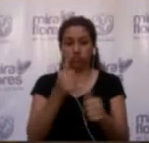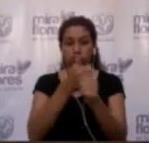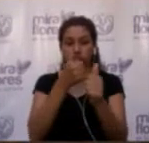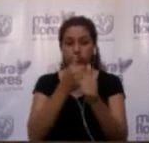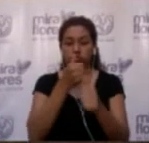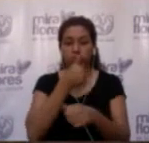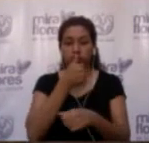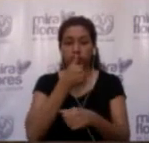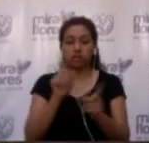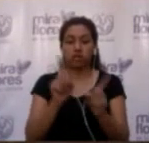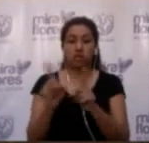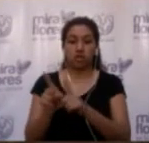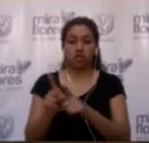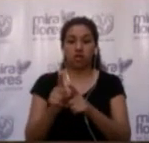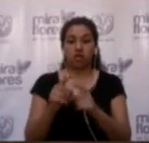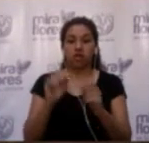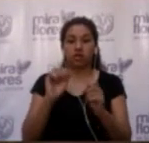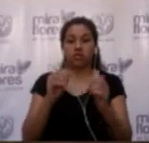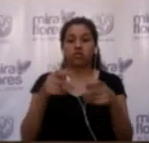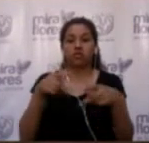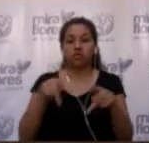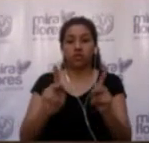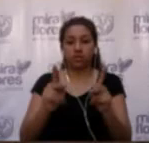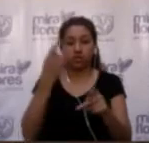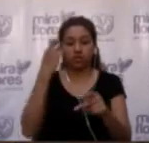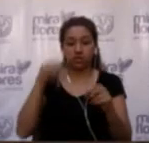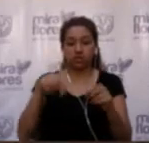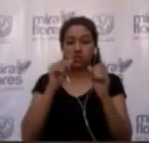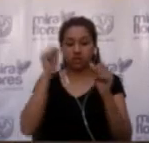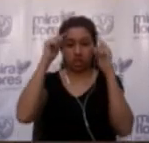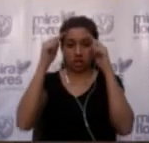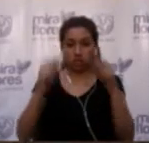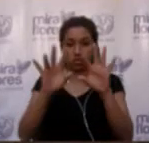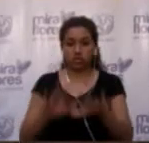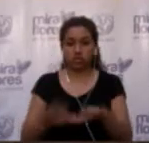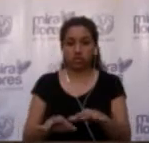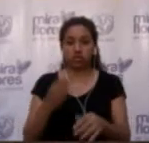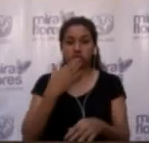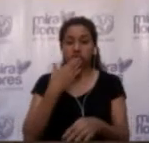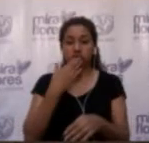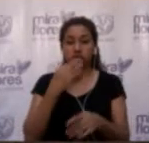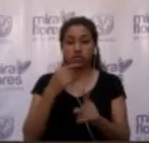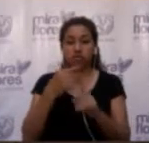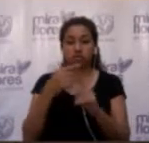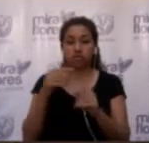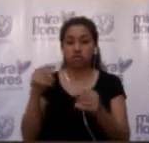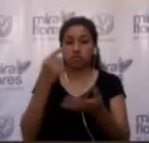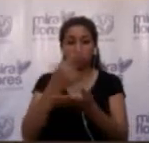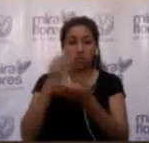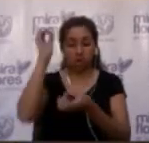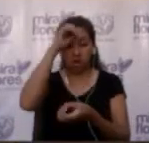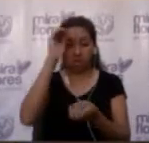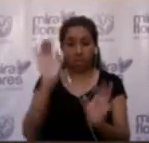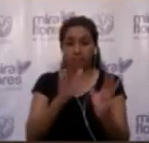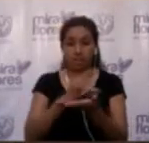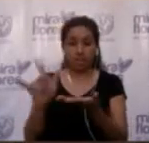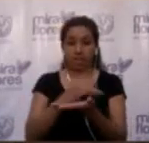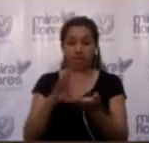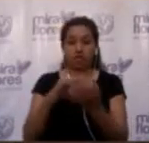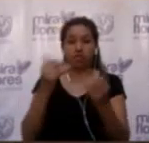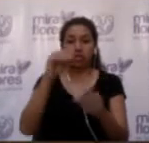formalizar la misma de conformidad con las consideraciones expuestas en el presente acuerdo. Al debate. No tenemos debate. Vamos entonces a proceder a